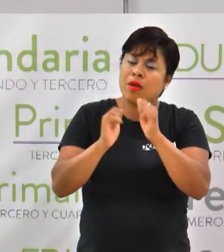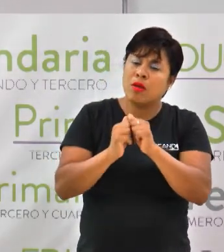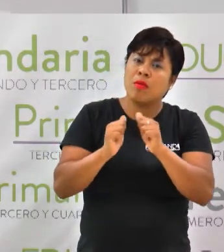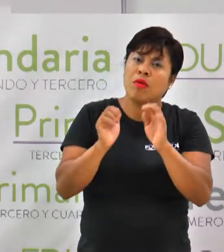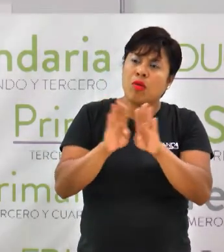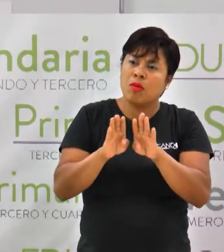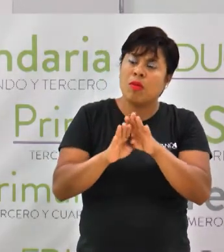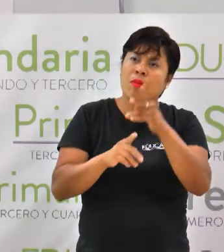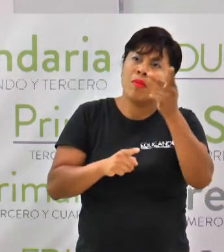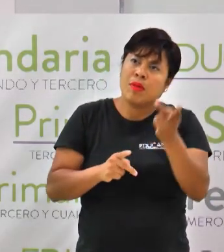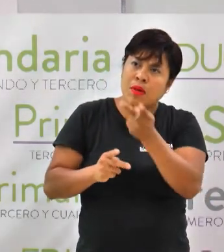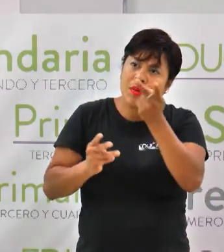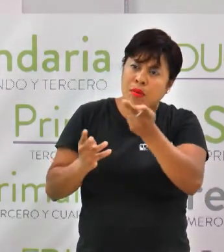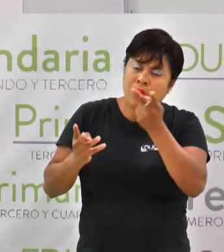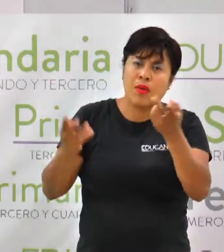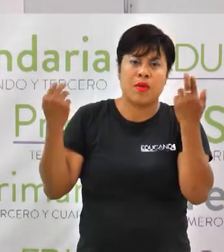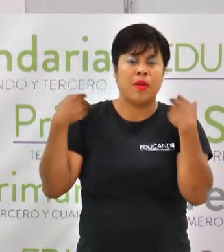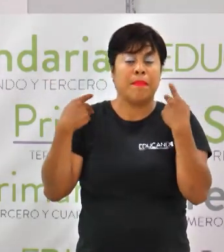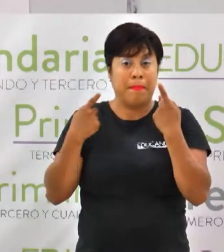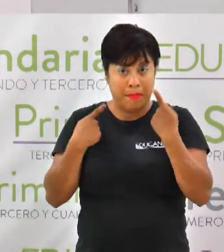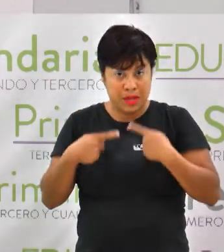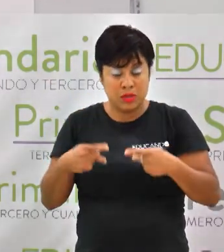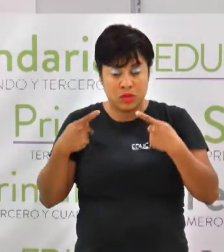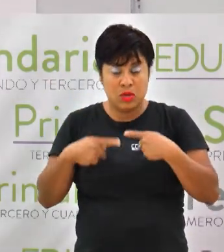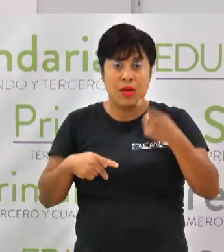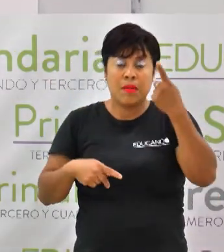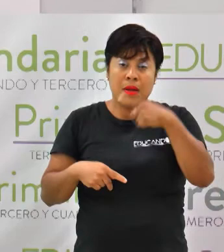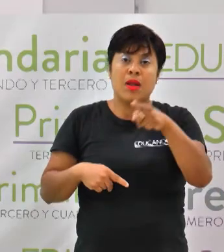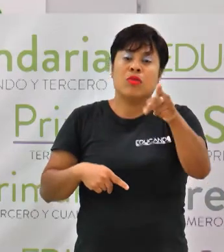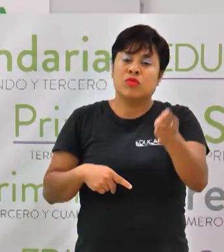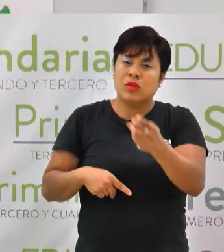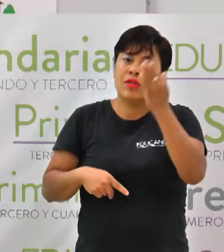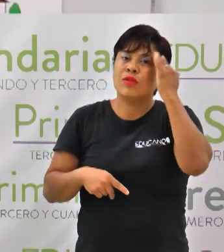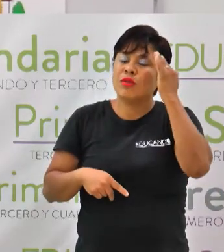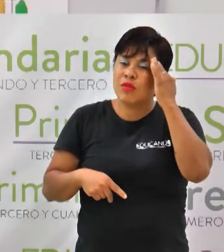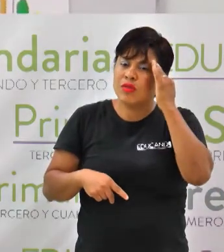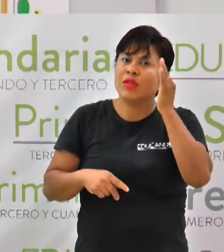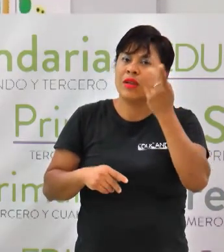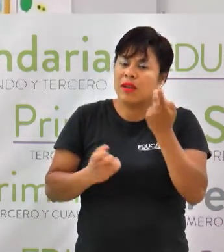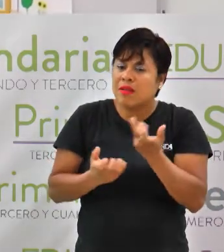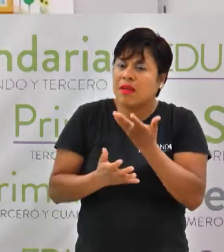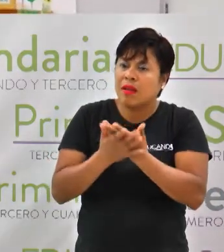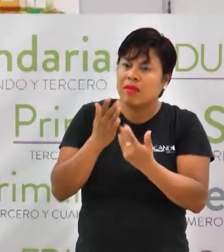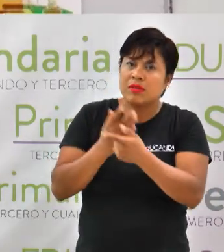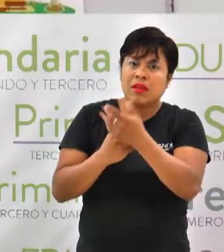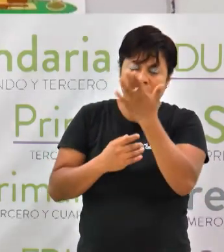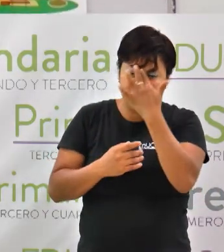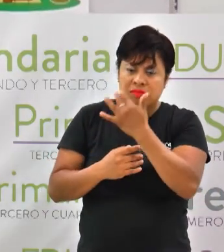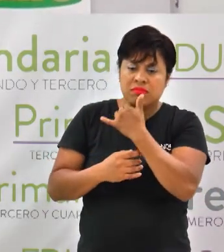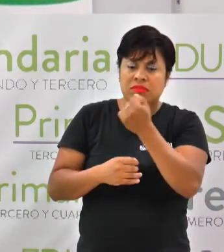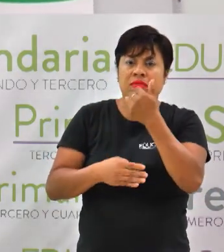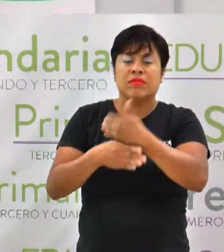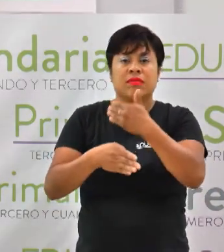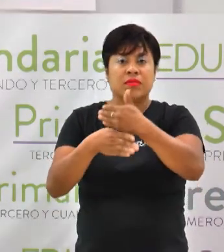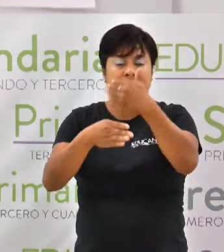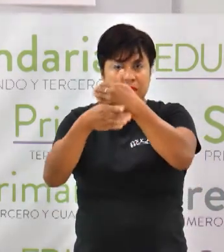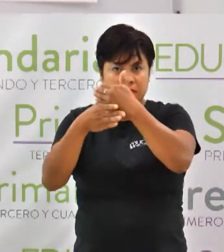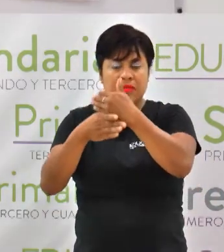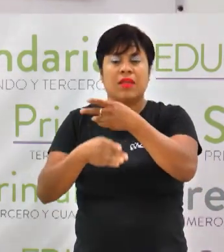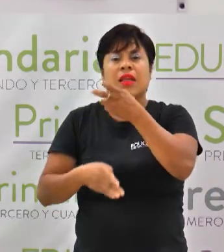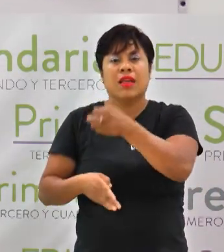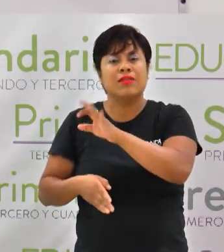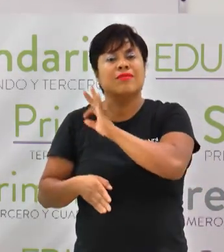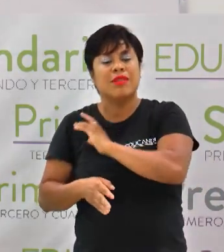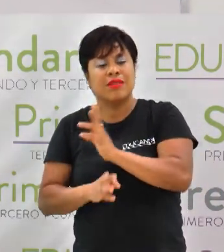algunas preguntas a alguna persona que sus padres conozcan, se dedique a la construcción de casas. Y